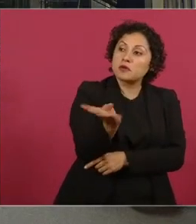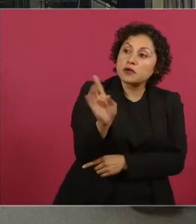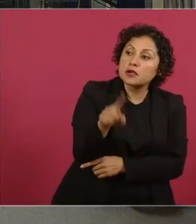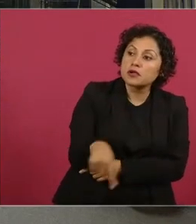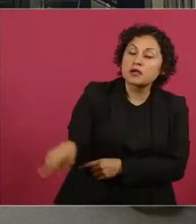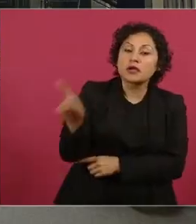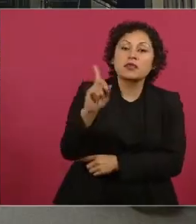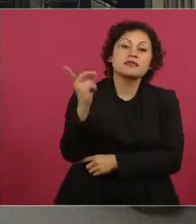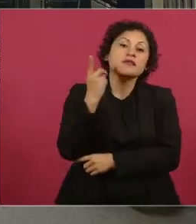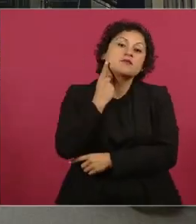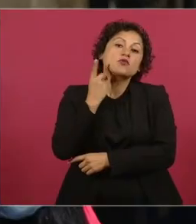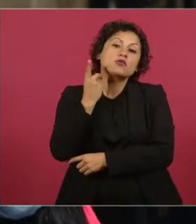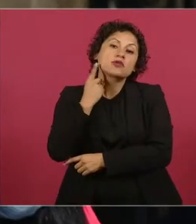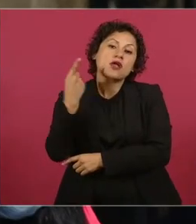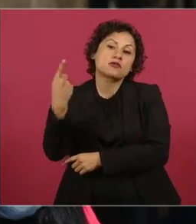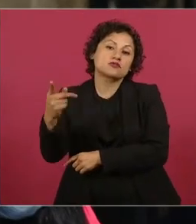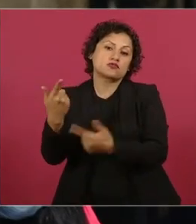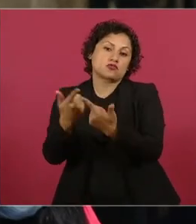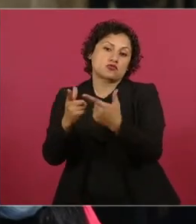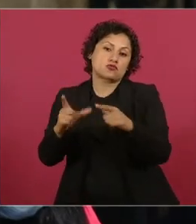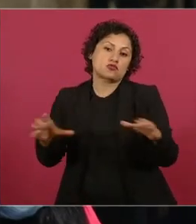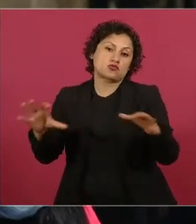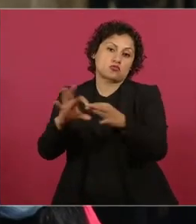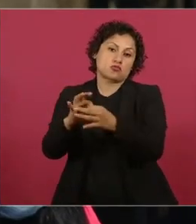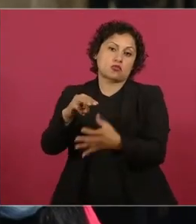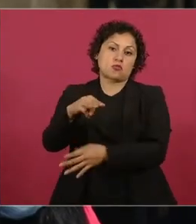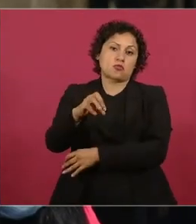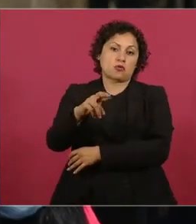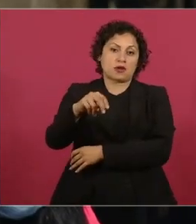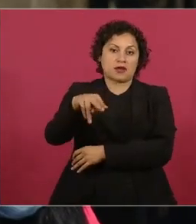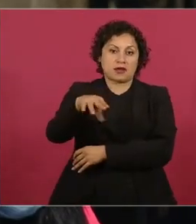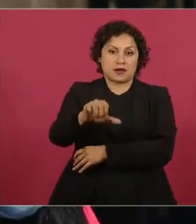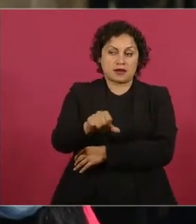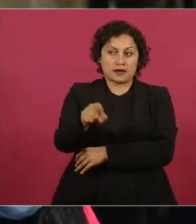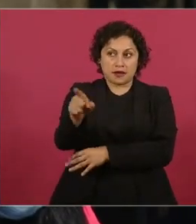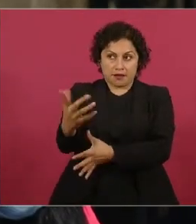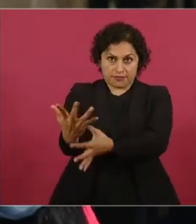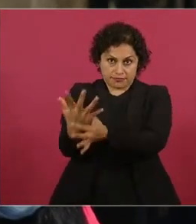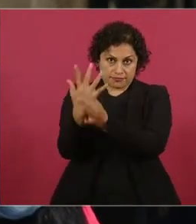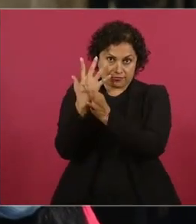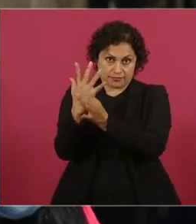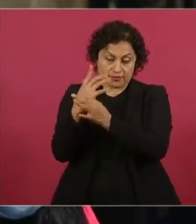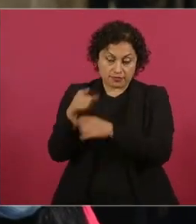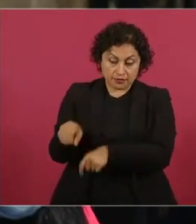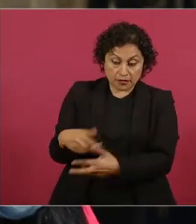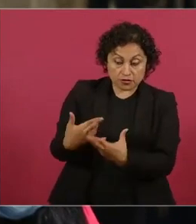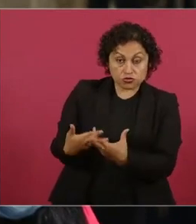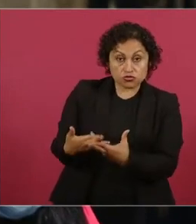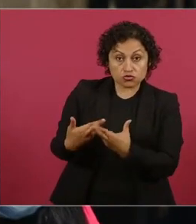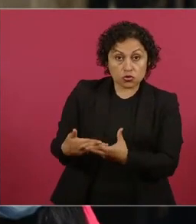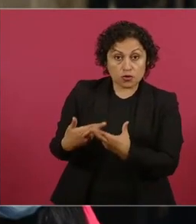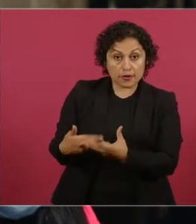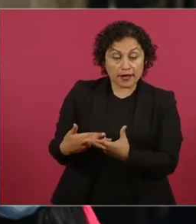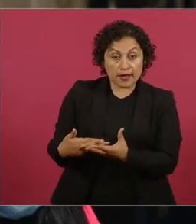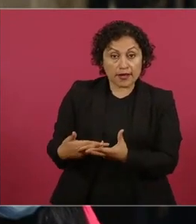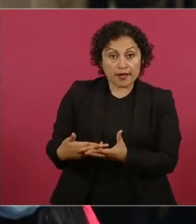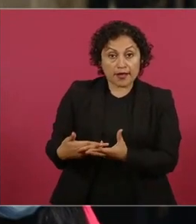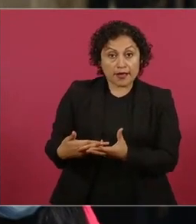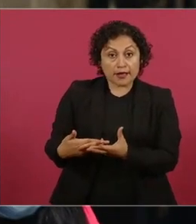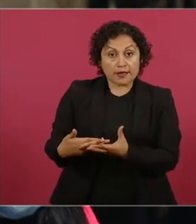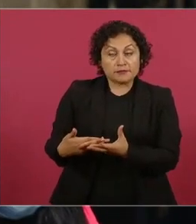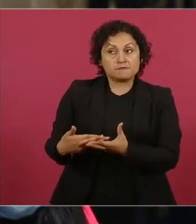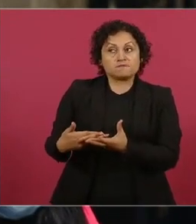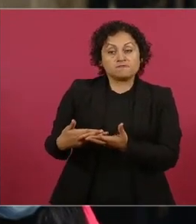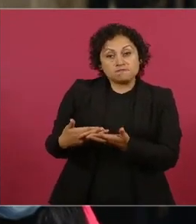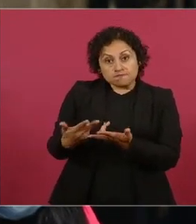Morena, con este subejercicio se quiere hacer, pues es presupuesto que no se